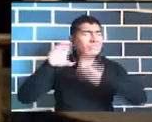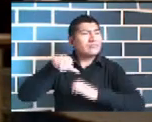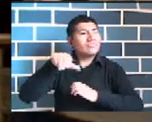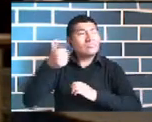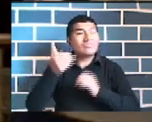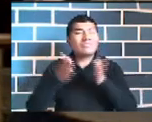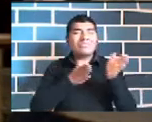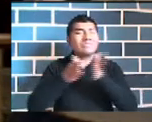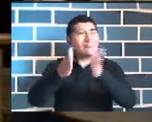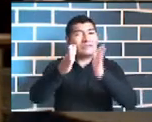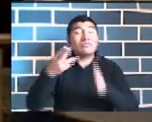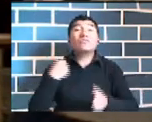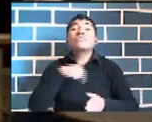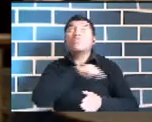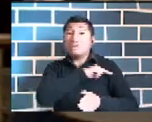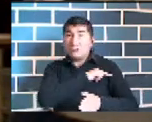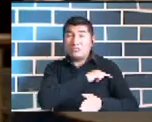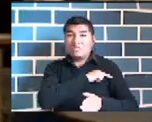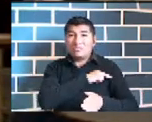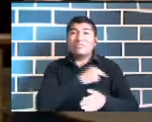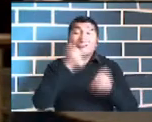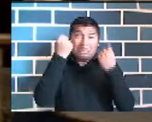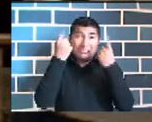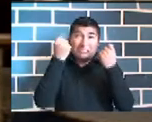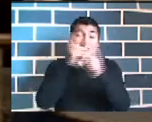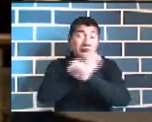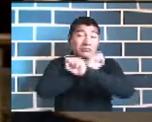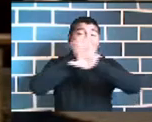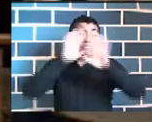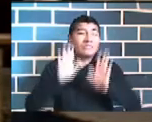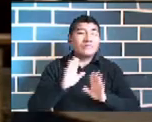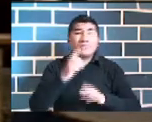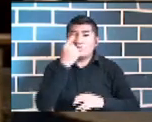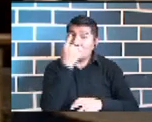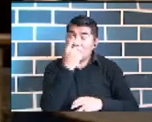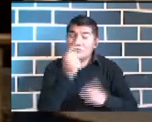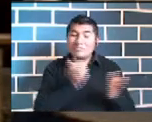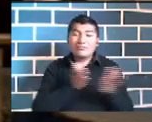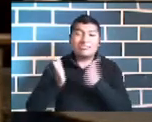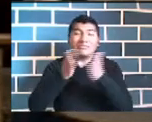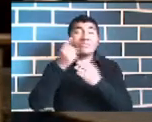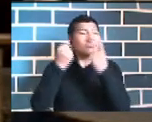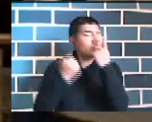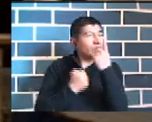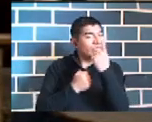caminos. Nosotros estamos convencidos que el único camino, que